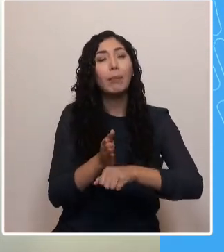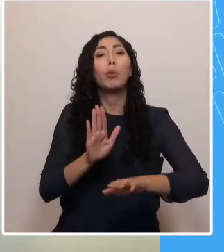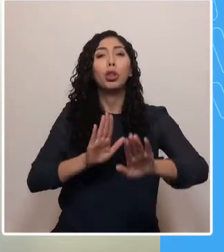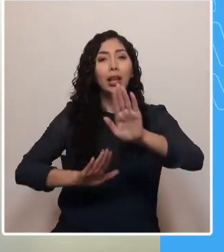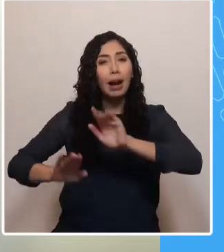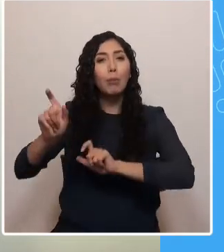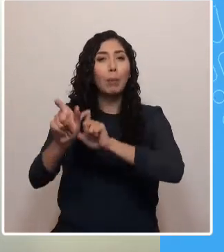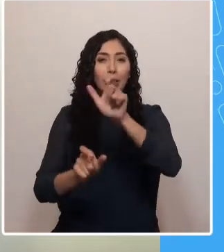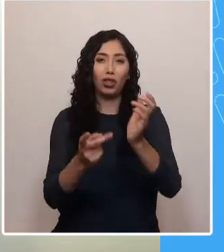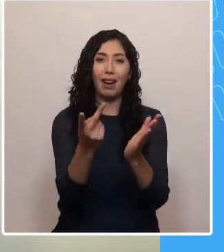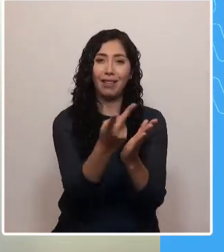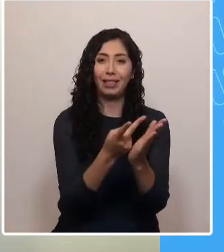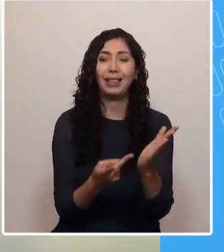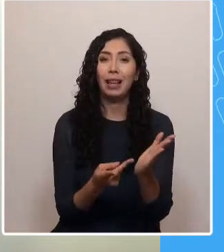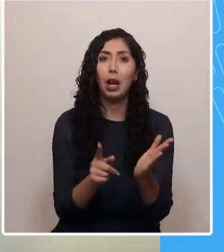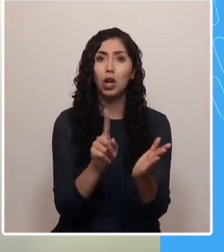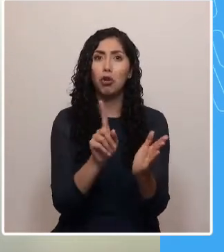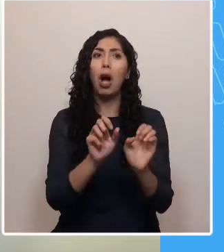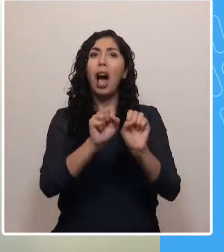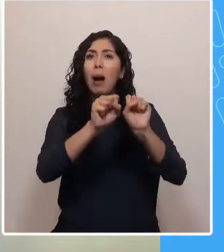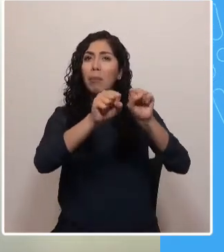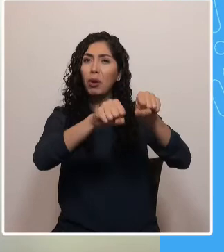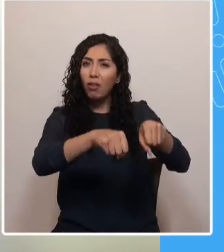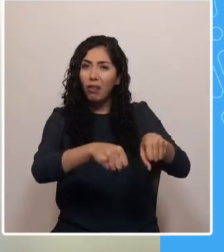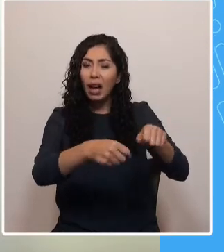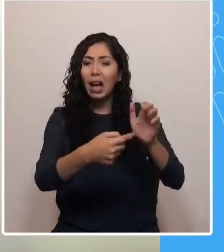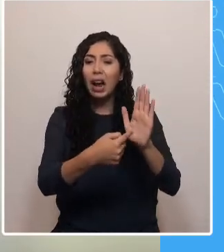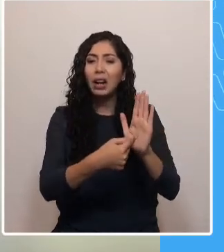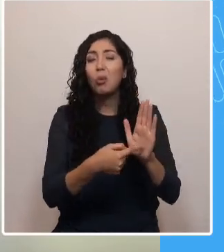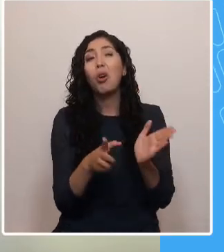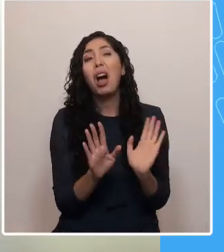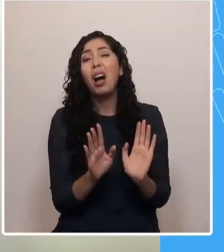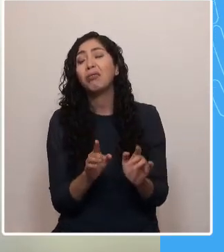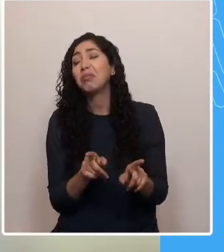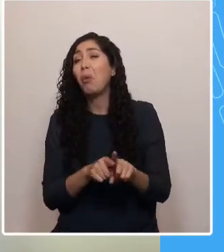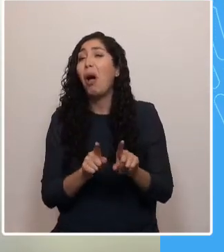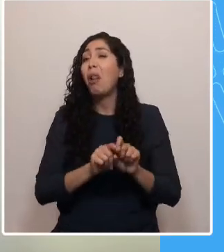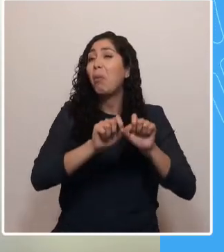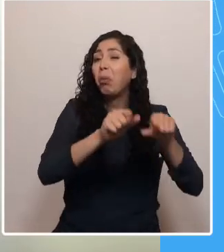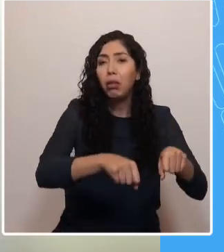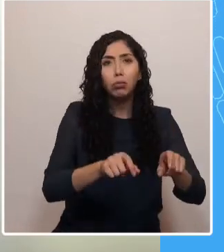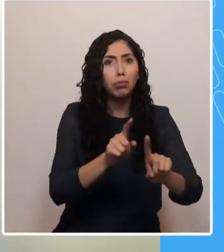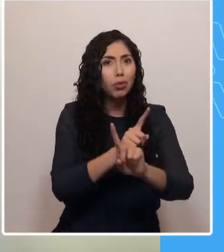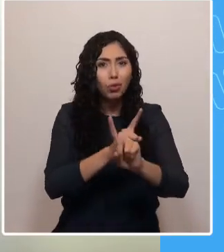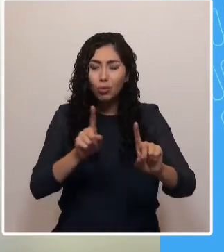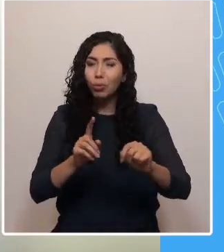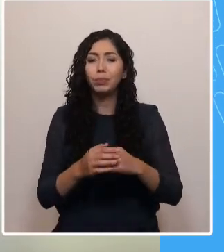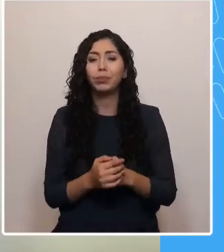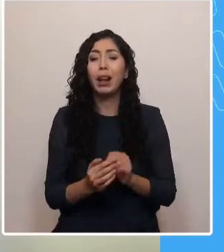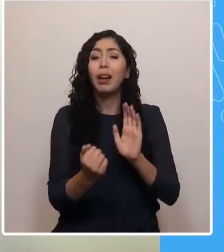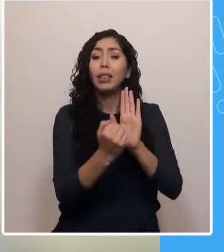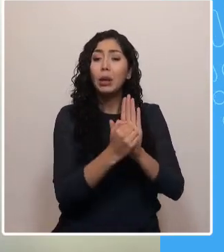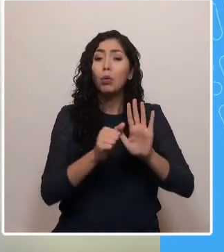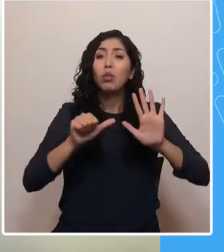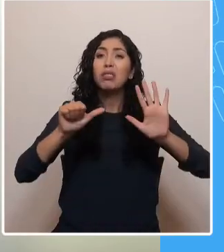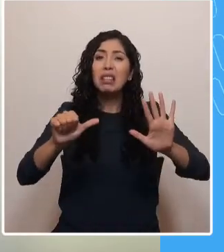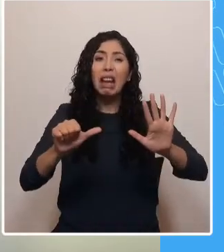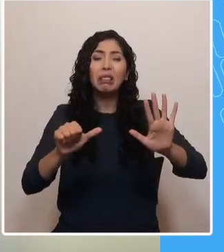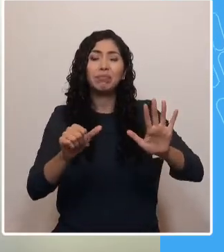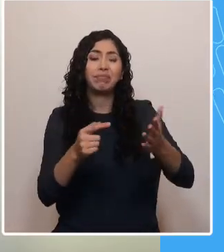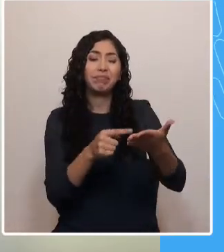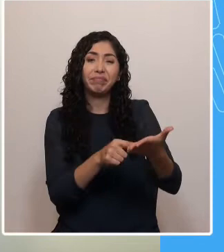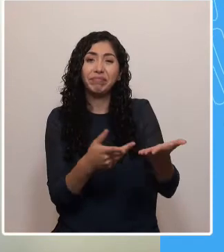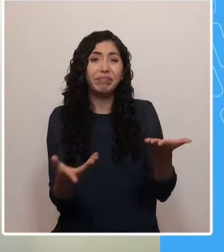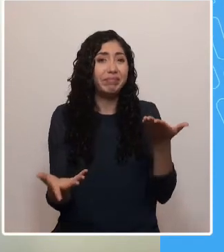corresponde, en vez de aprobar parcialmente con la lógica de peor es nada, solo ciertos incisos de este artículo 6 Frankenstein que presenta